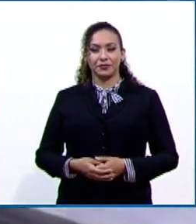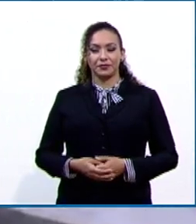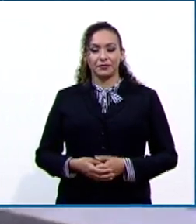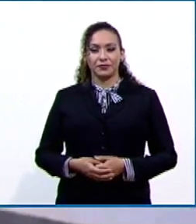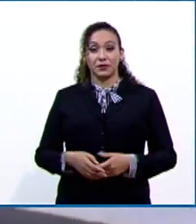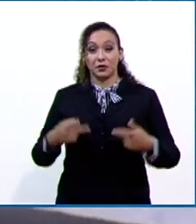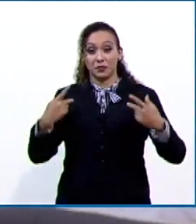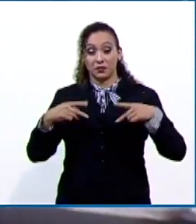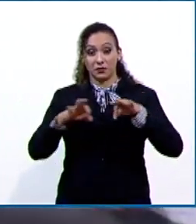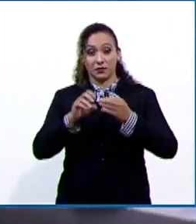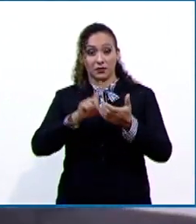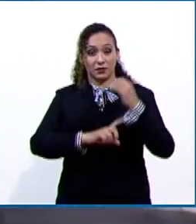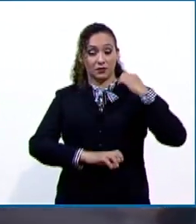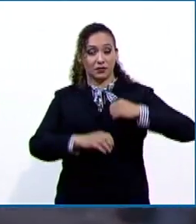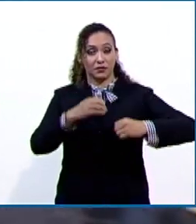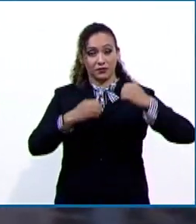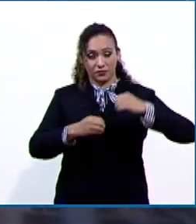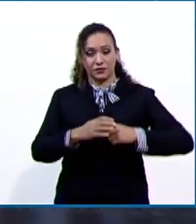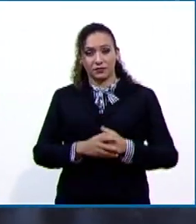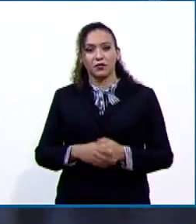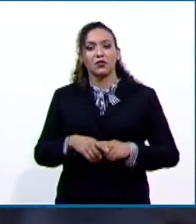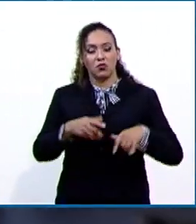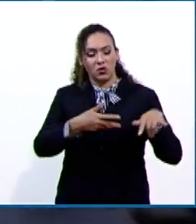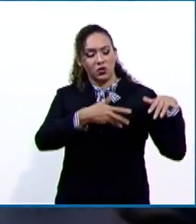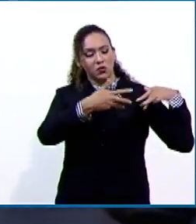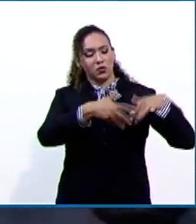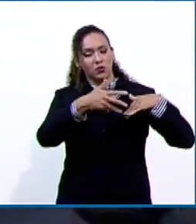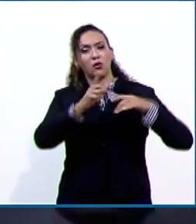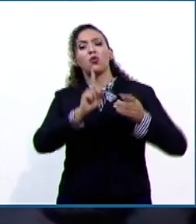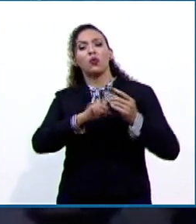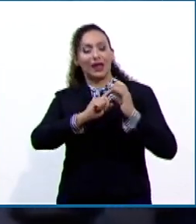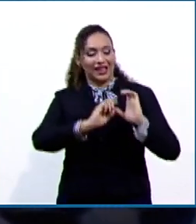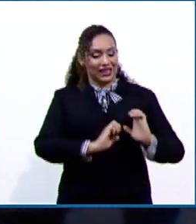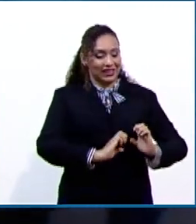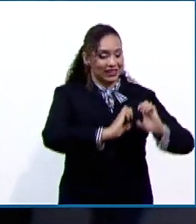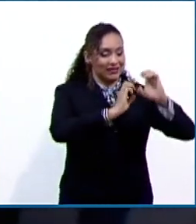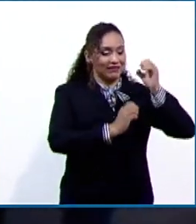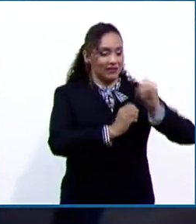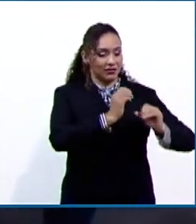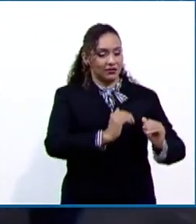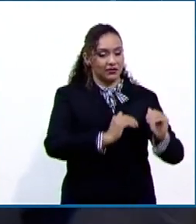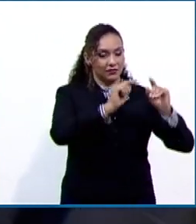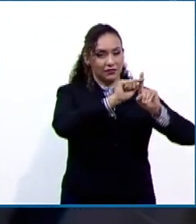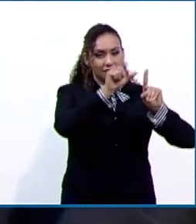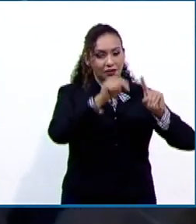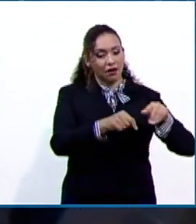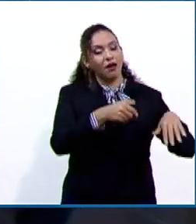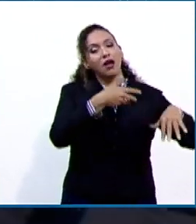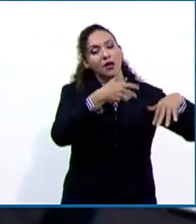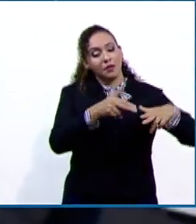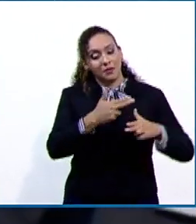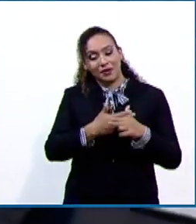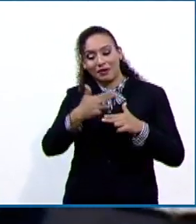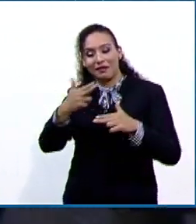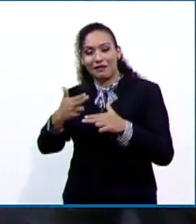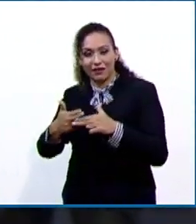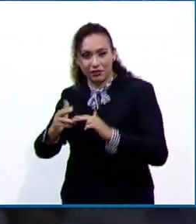Los trabajadores del Poder Judicial de la Federación marcharon del edificio sede de la Suprema Corte a Palacio Nacional para